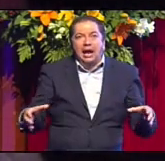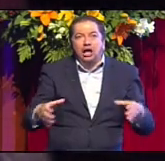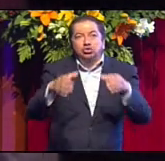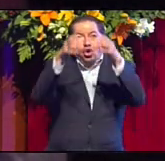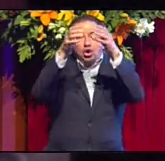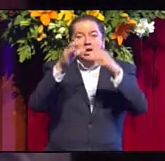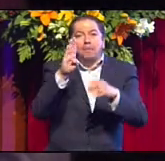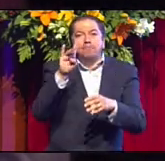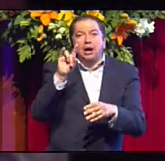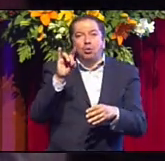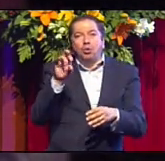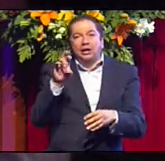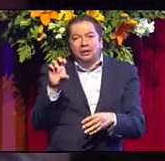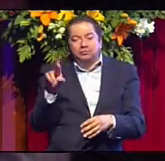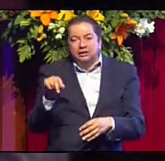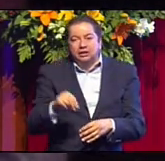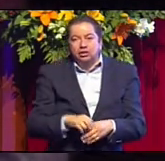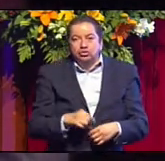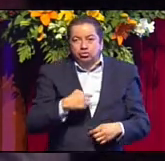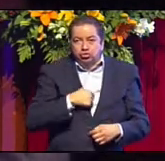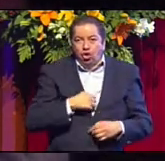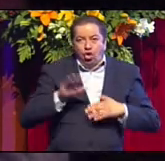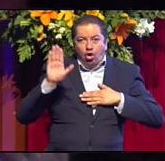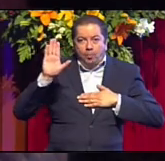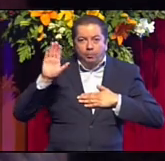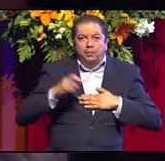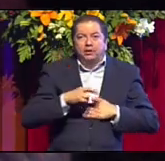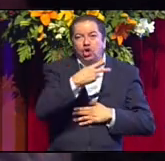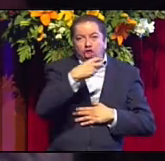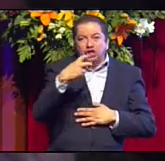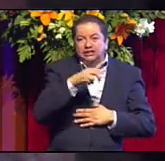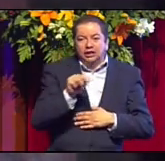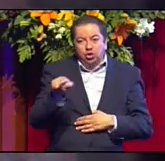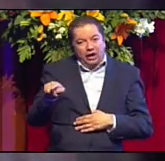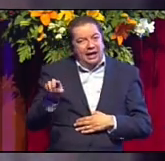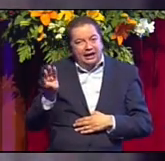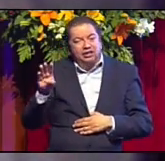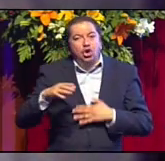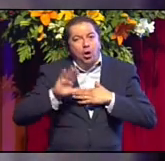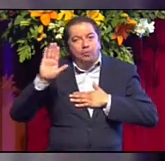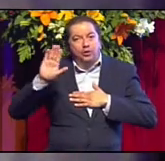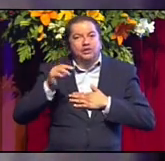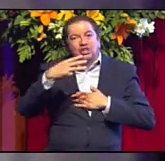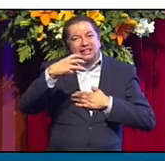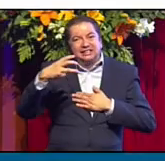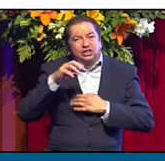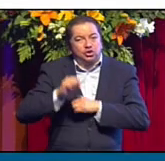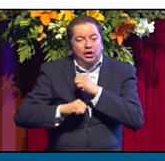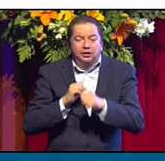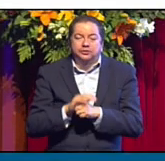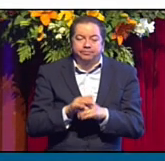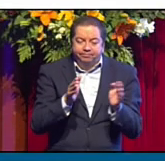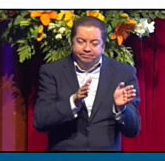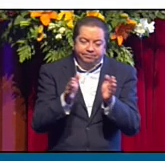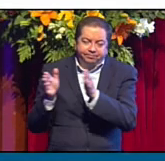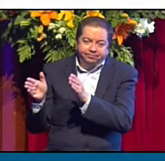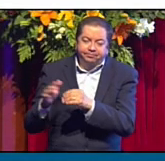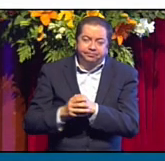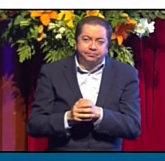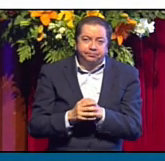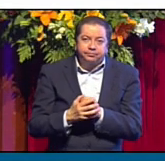me comprometo con 200 años, Juan lo acaba de decir, 300 años. Vamos a la asistencia técnica, esto es muy técnico, pero que tiene